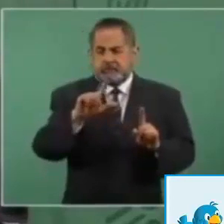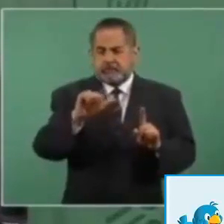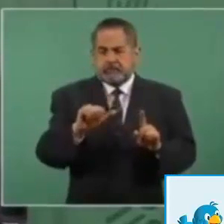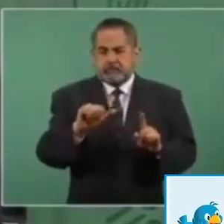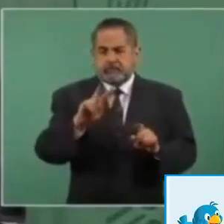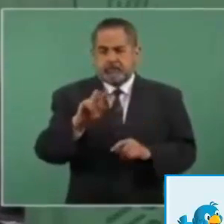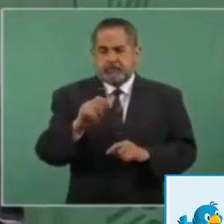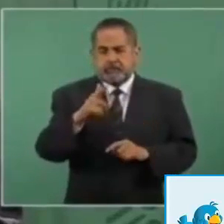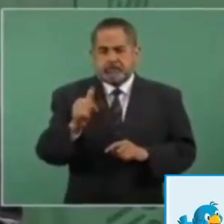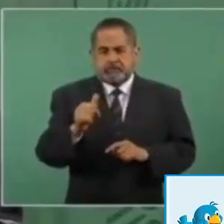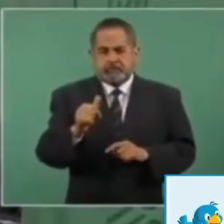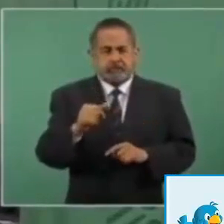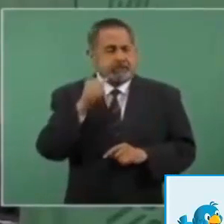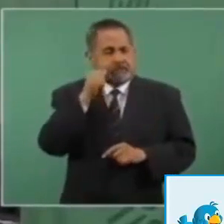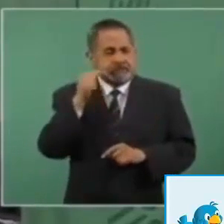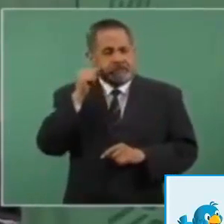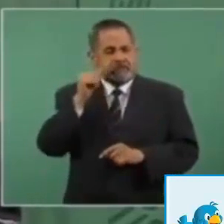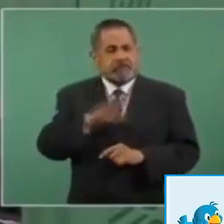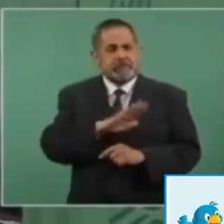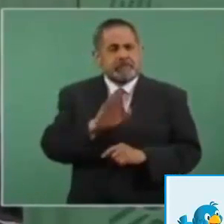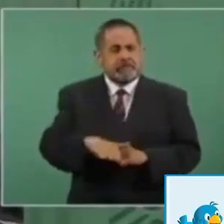falleció ayer.